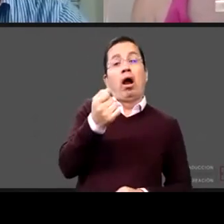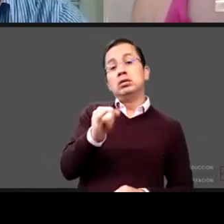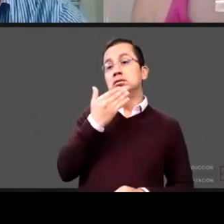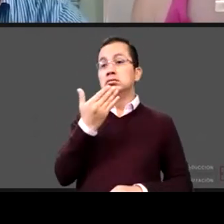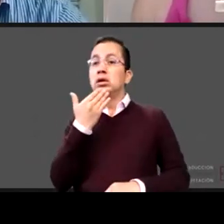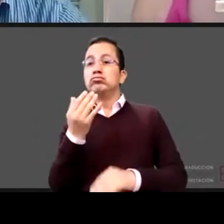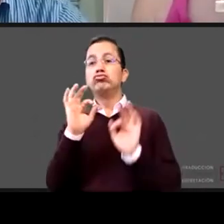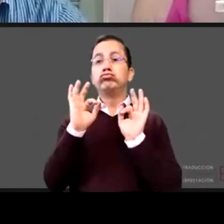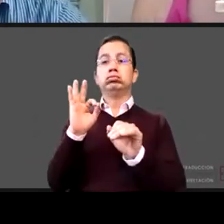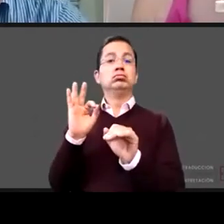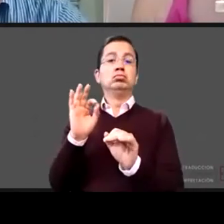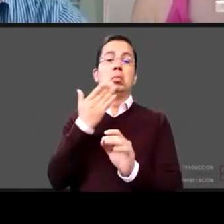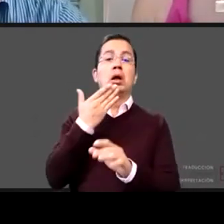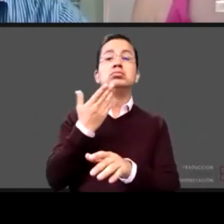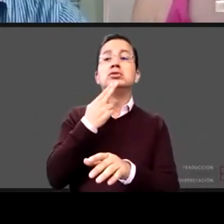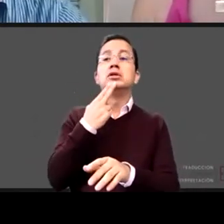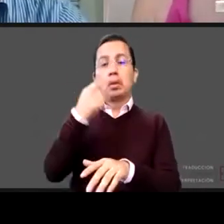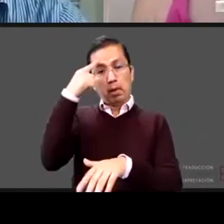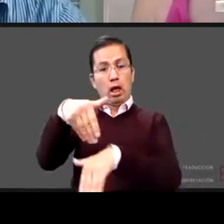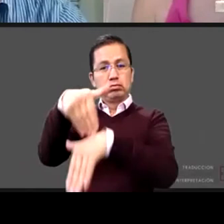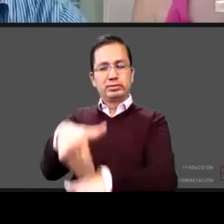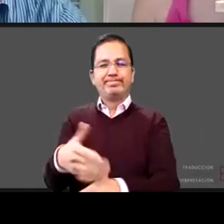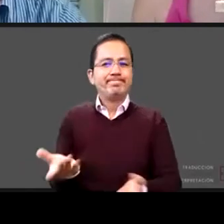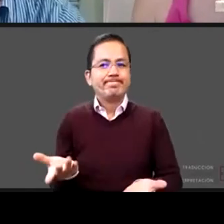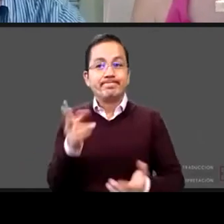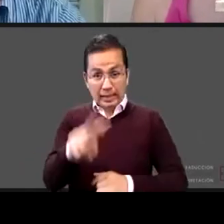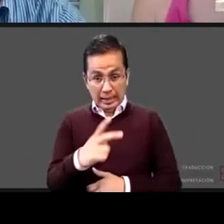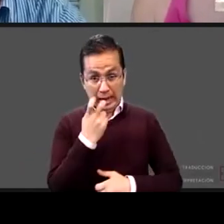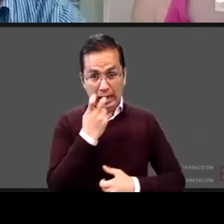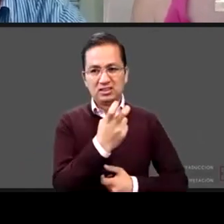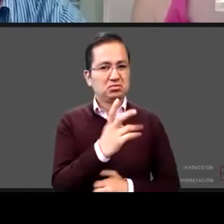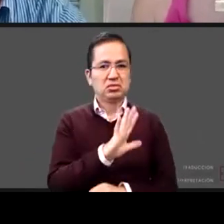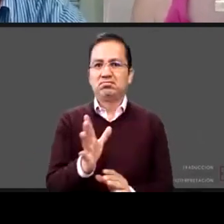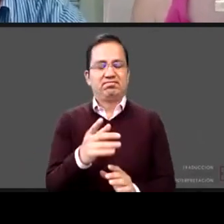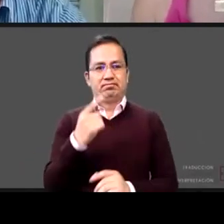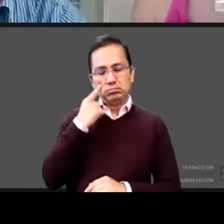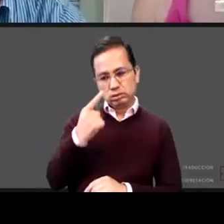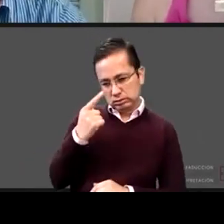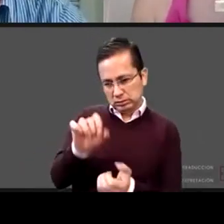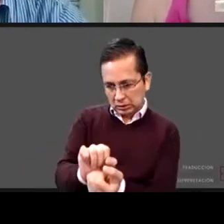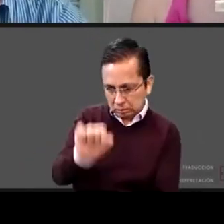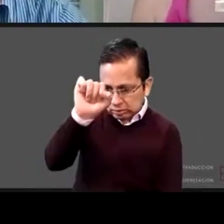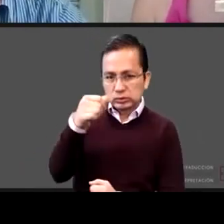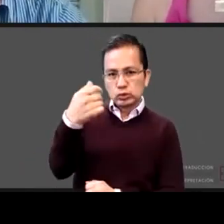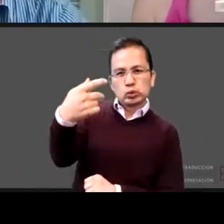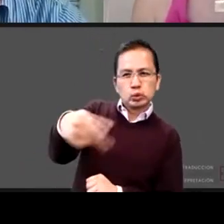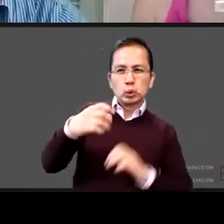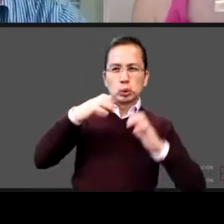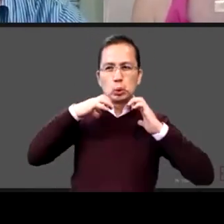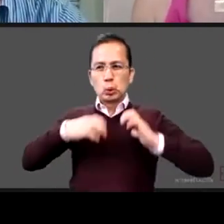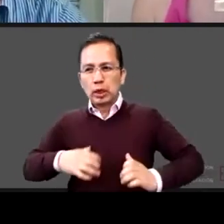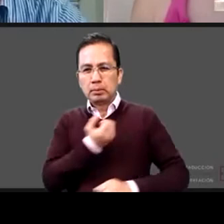se rompe ya por el mero hecho, digamos, de los efectos negativos que tienen en su salud mental, física,